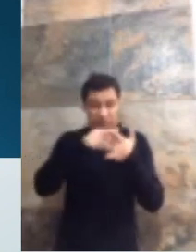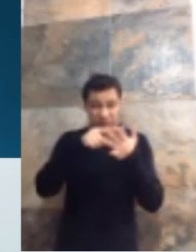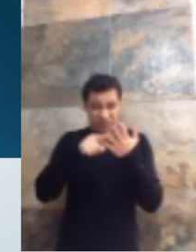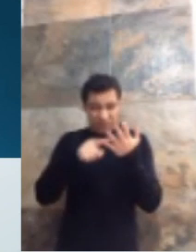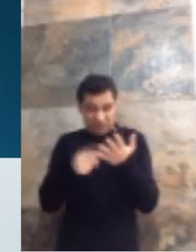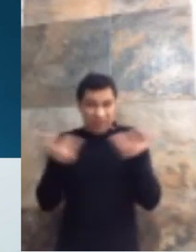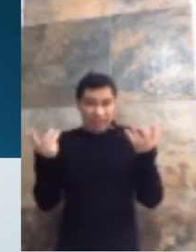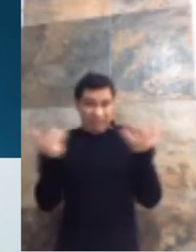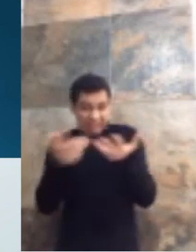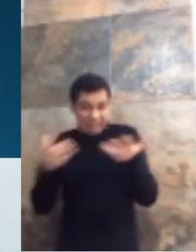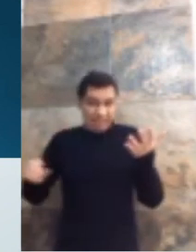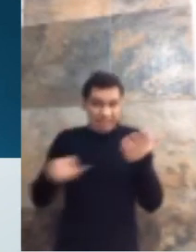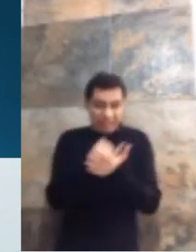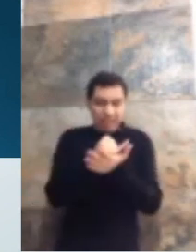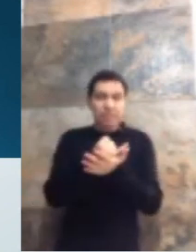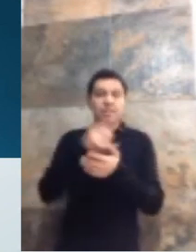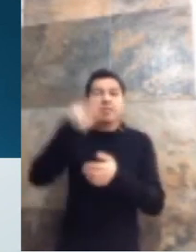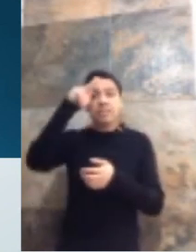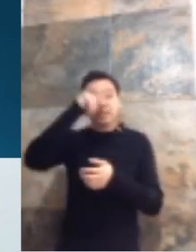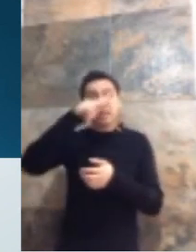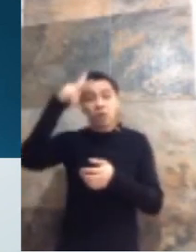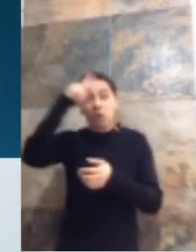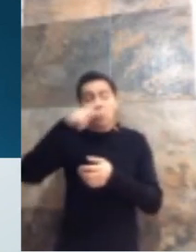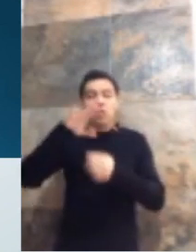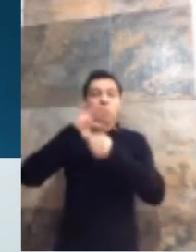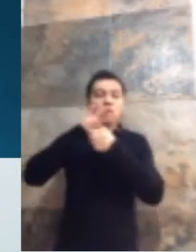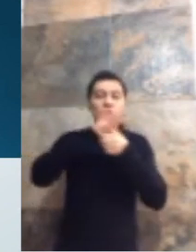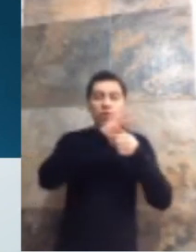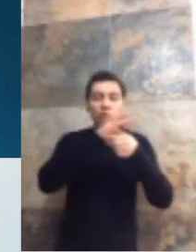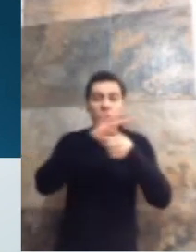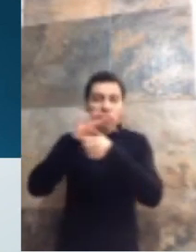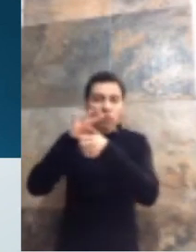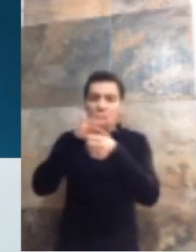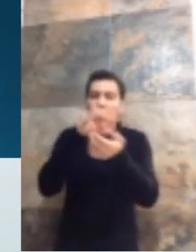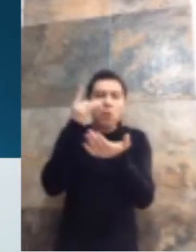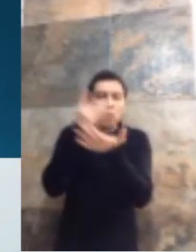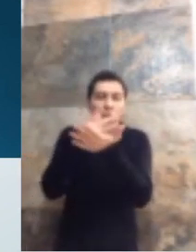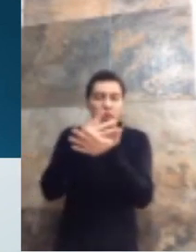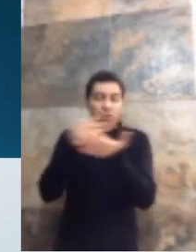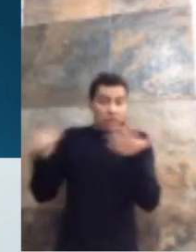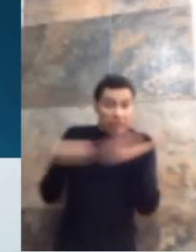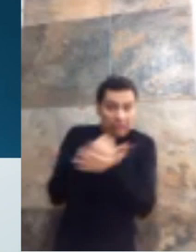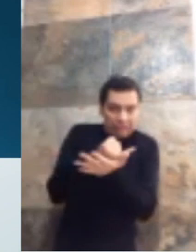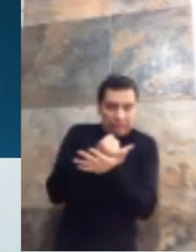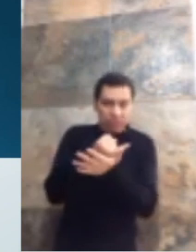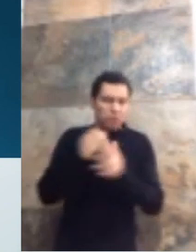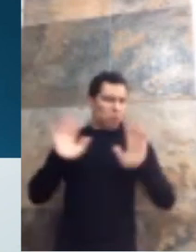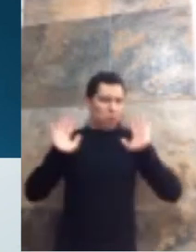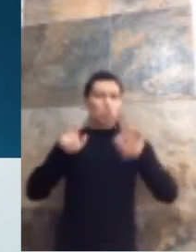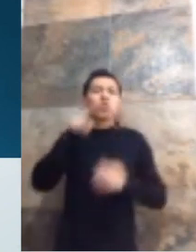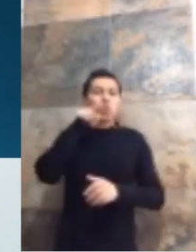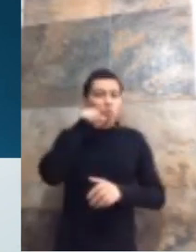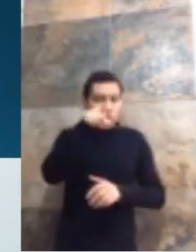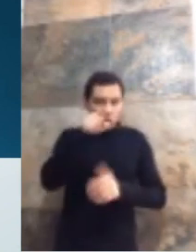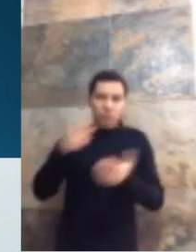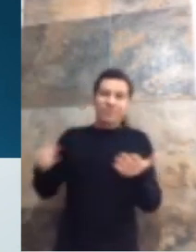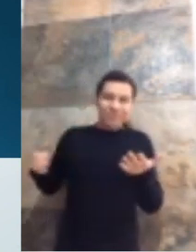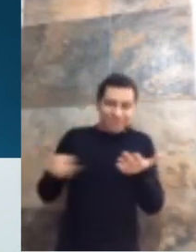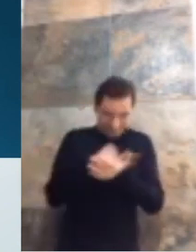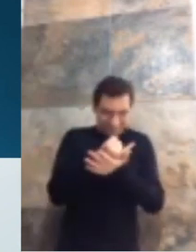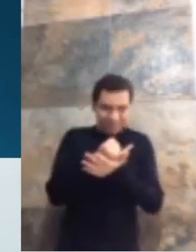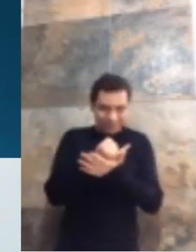ocurriendo, quien nos puede describir cuáles son las condiciones en las que está ocurriendo, son las personas que van a